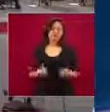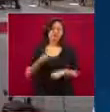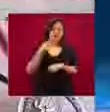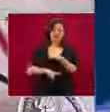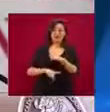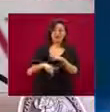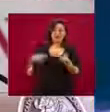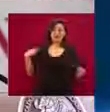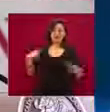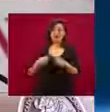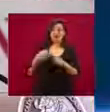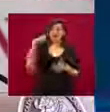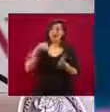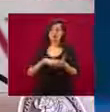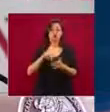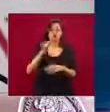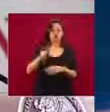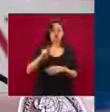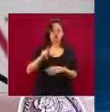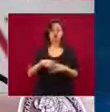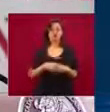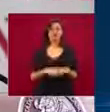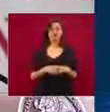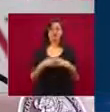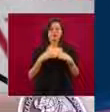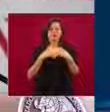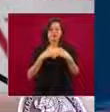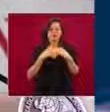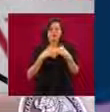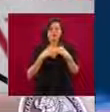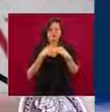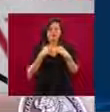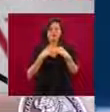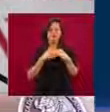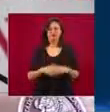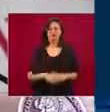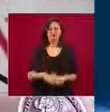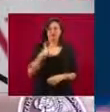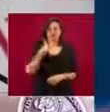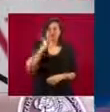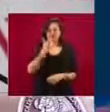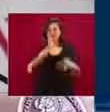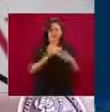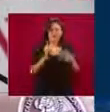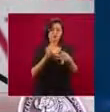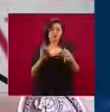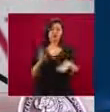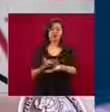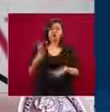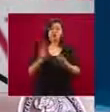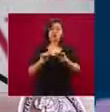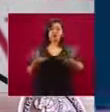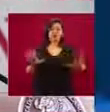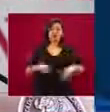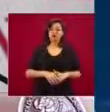operaciones inexistentes, y el procedimiento de quejas sirve precisamente para ser el conducto por el cual se le requiere a la autoridad fiscal que